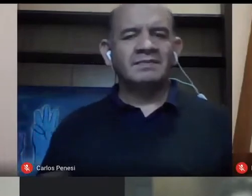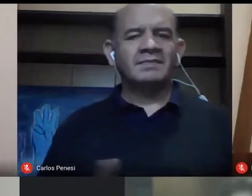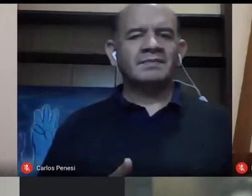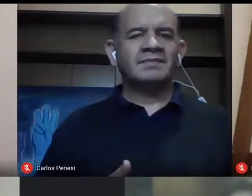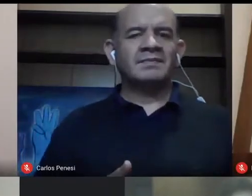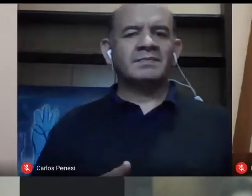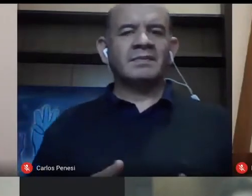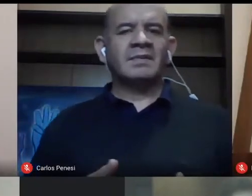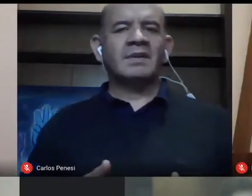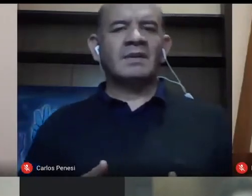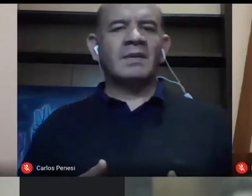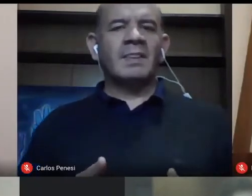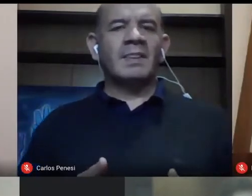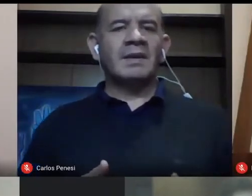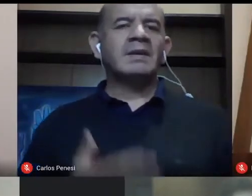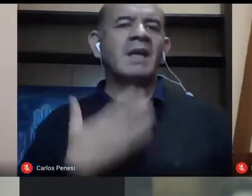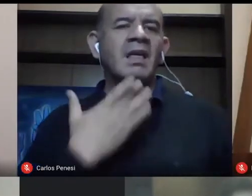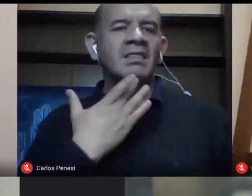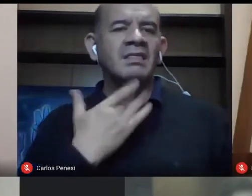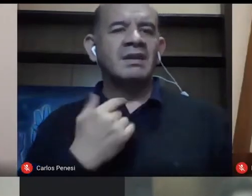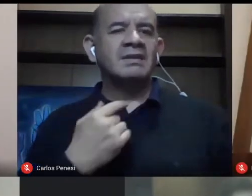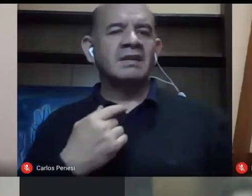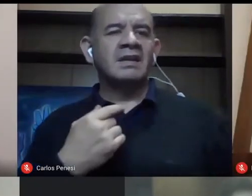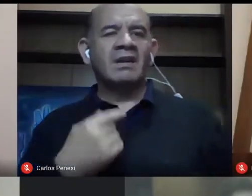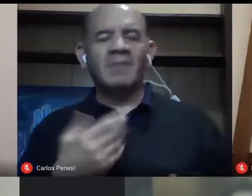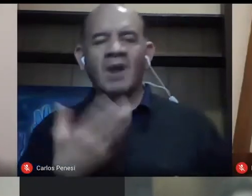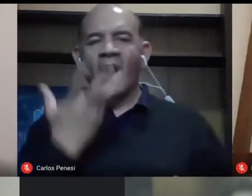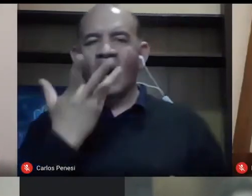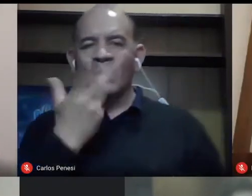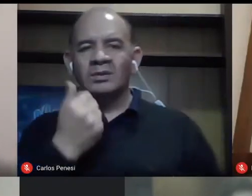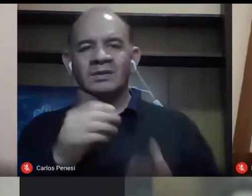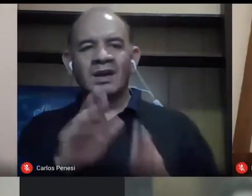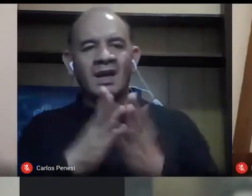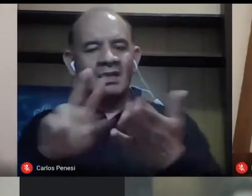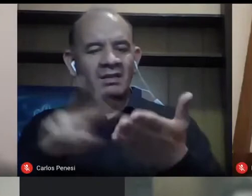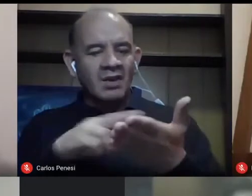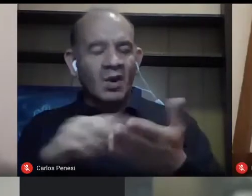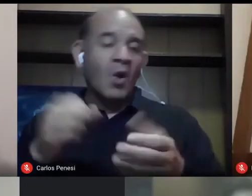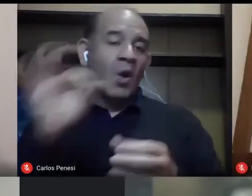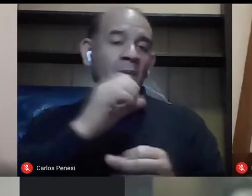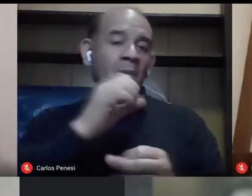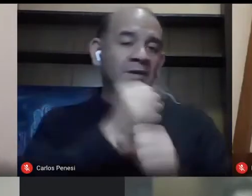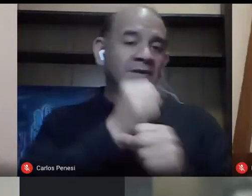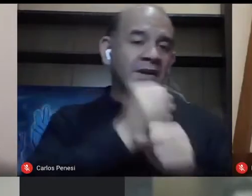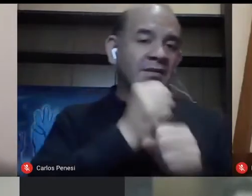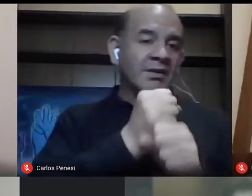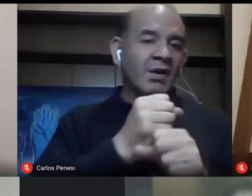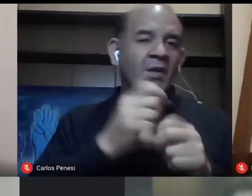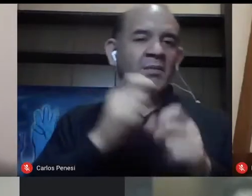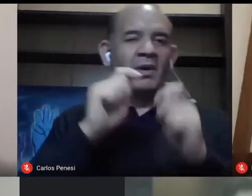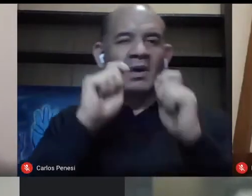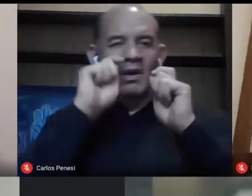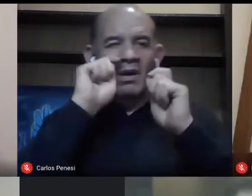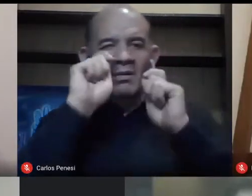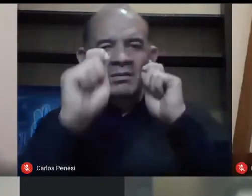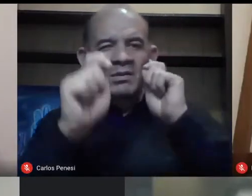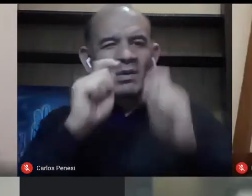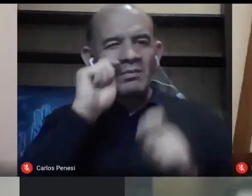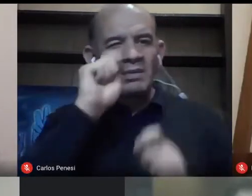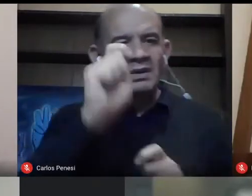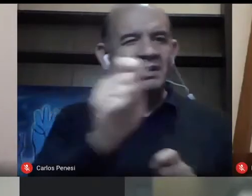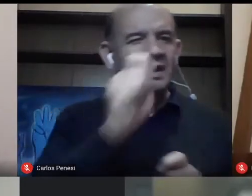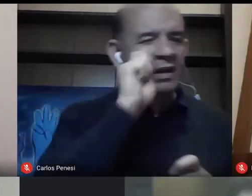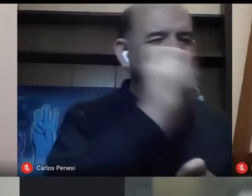remoto para lo que desee consultar, sea por placer, por gusto, por trabajo, por investigación, el rol que esté desempeñando, y